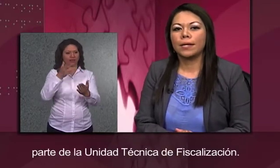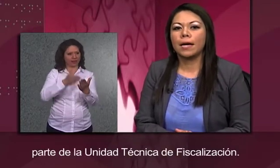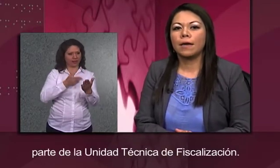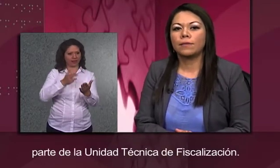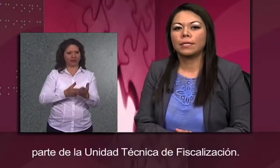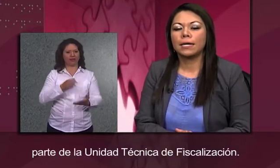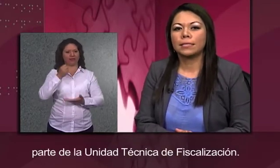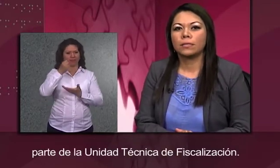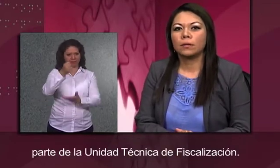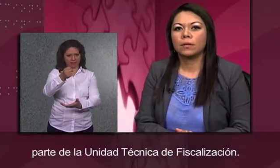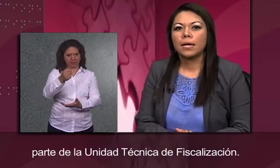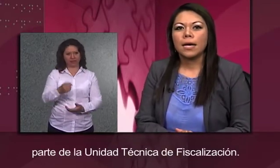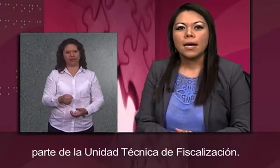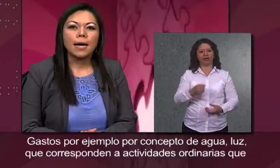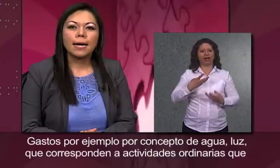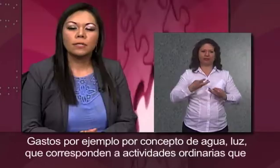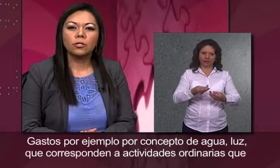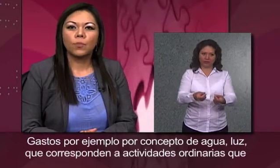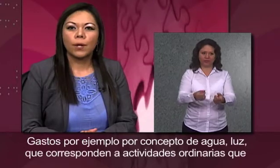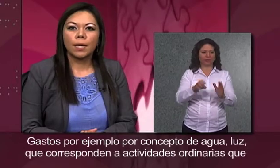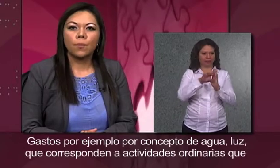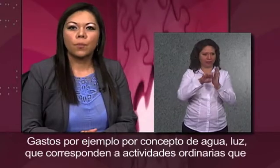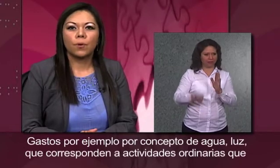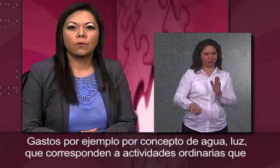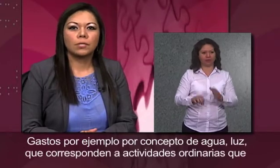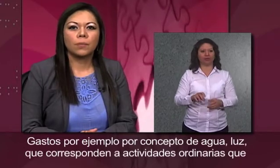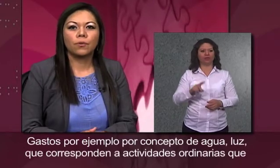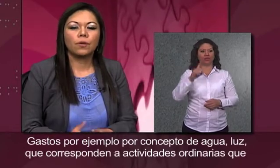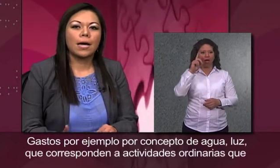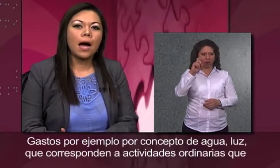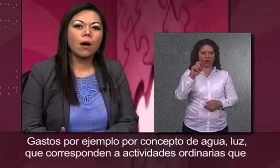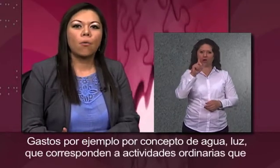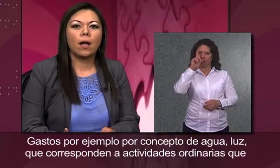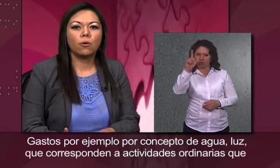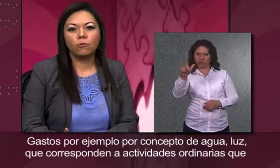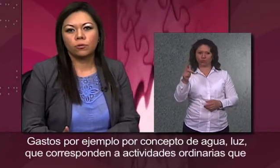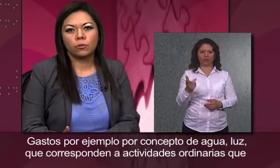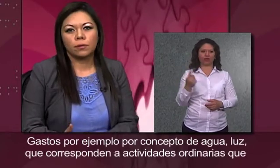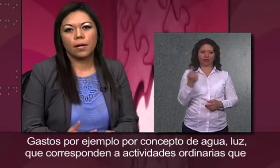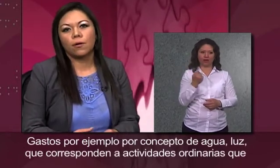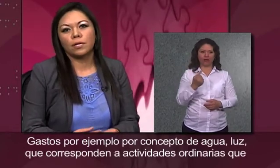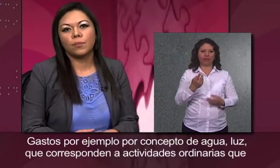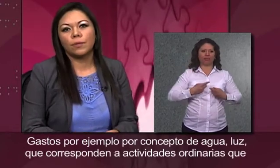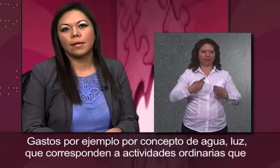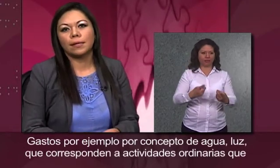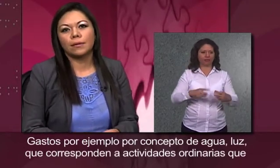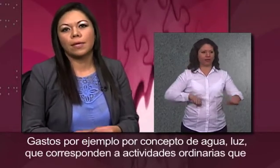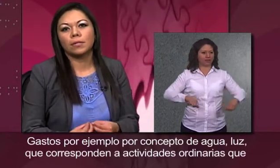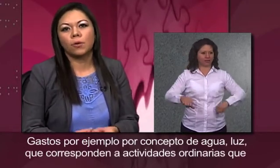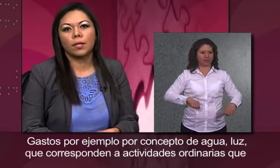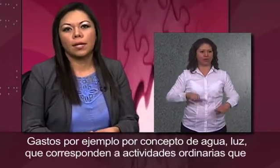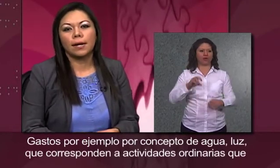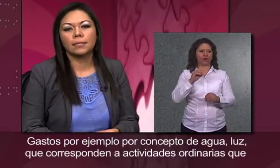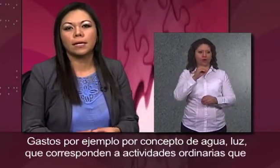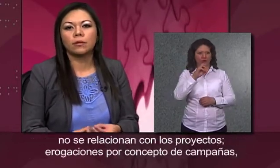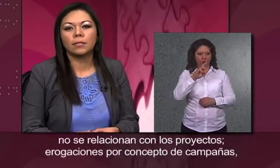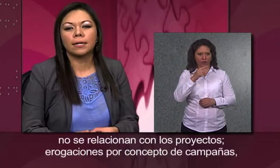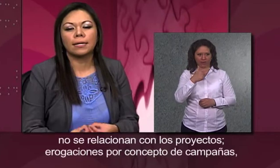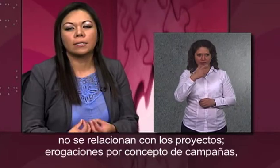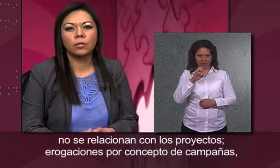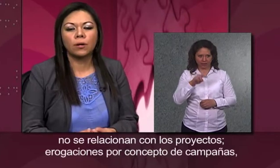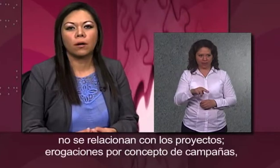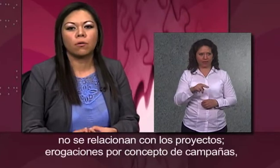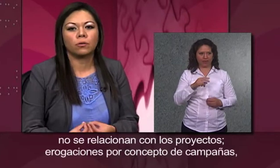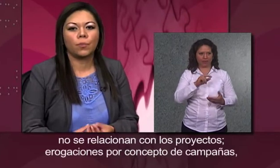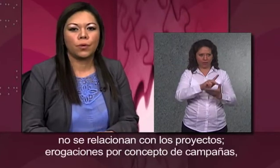unidad técnica de fiscalización gastos por ejemplo por concepto de agua luz que corresponden a actividades ordinarias que no